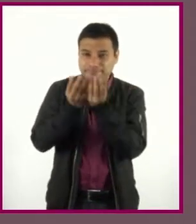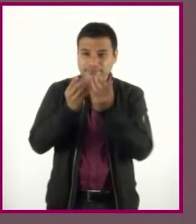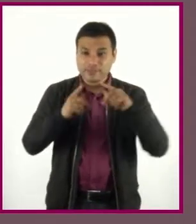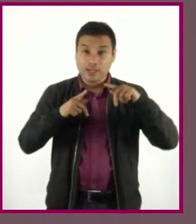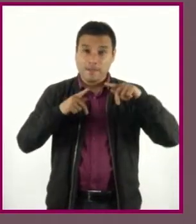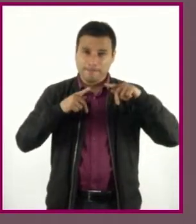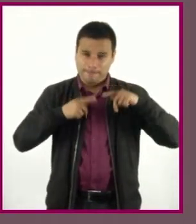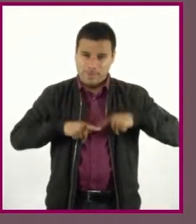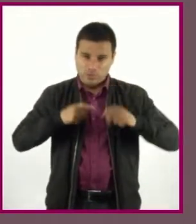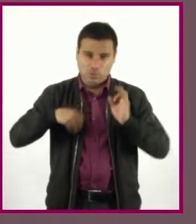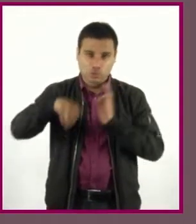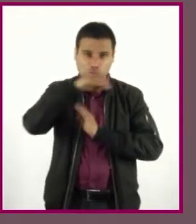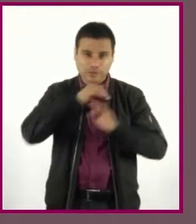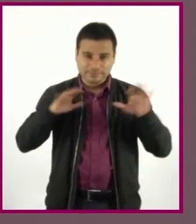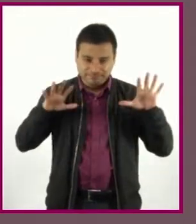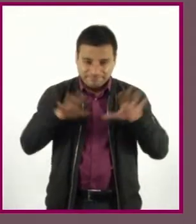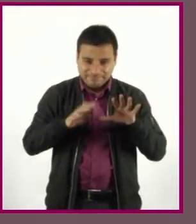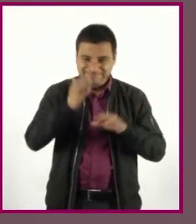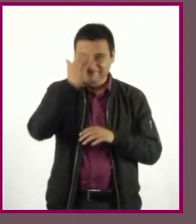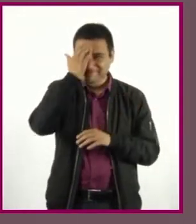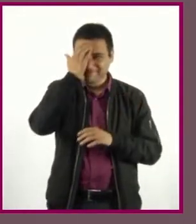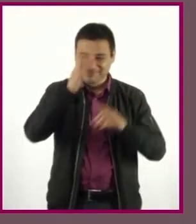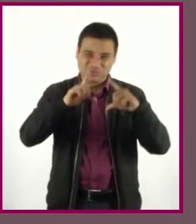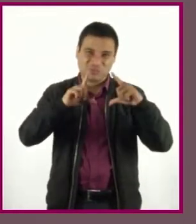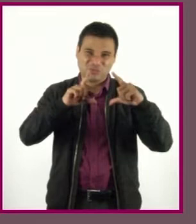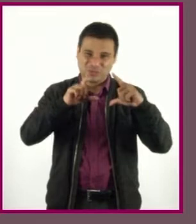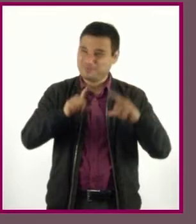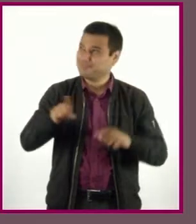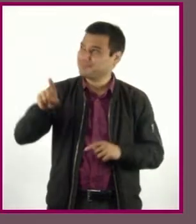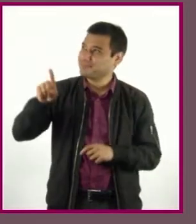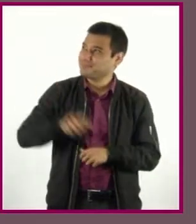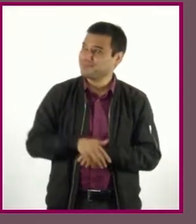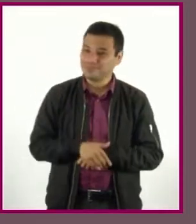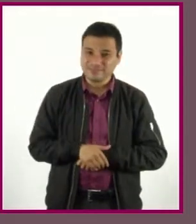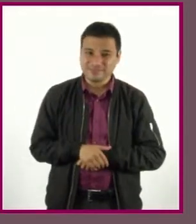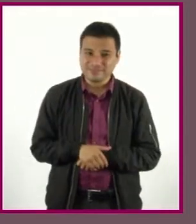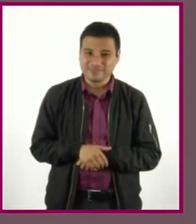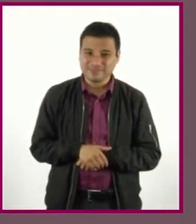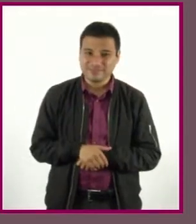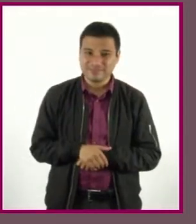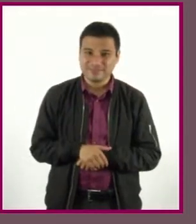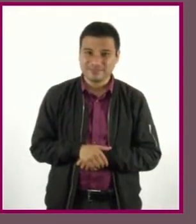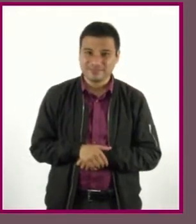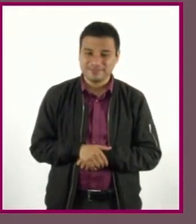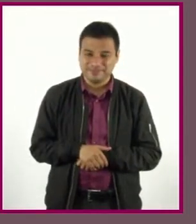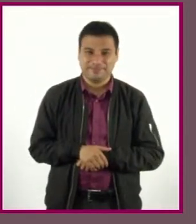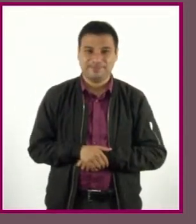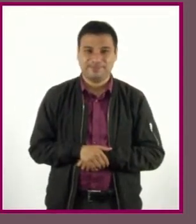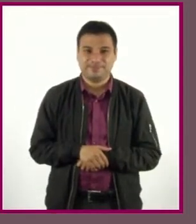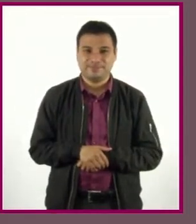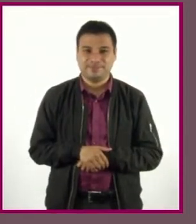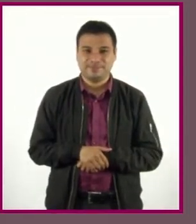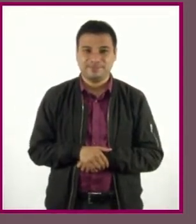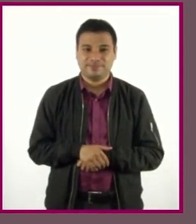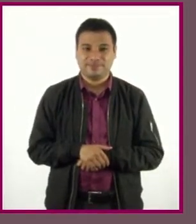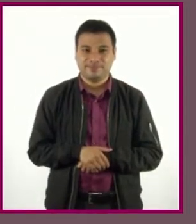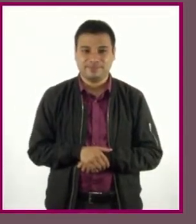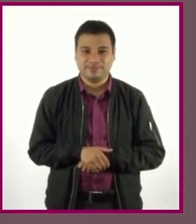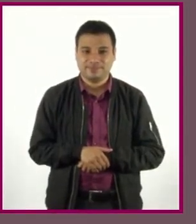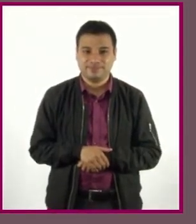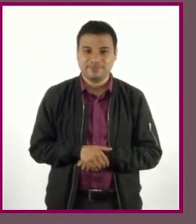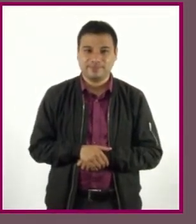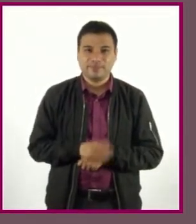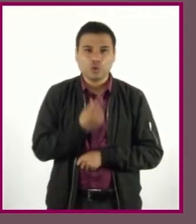presenció su tragedia en aquella fotografía en la que se retrataba la crueldad de la inmigración. Aylan Kurdi,